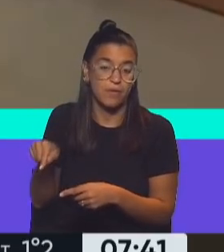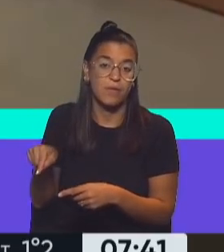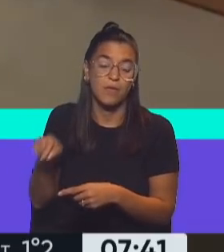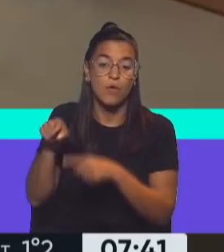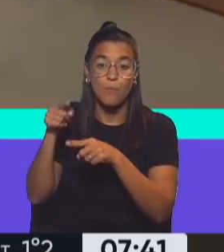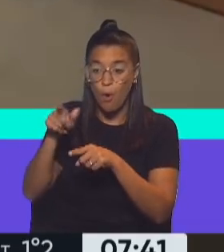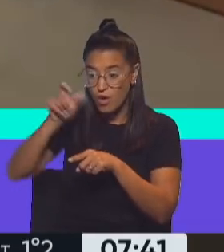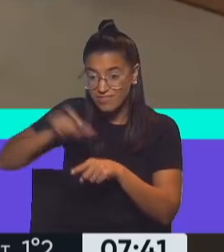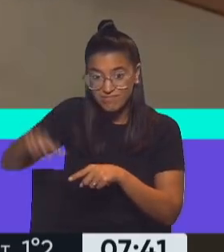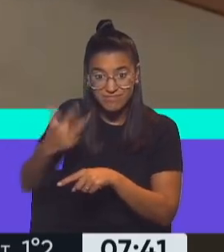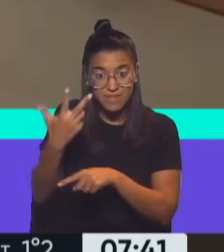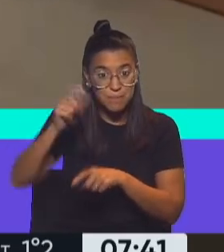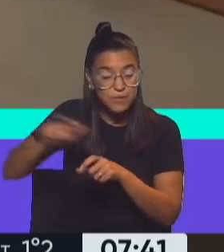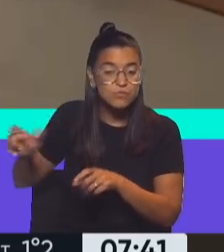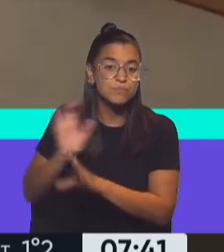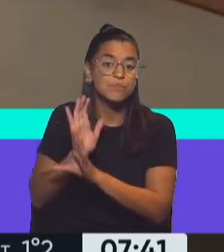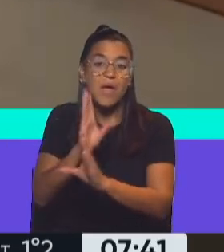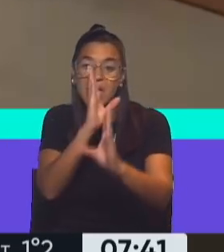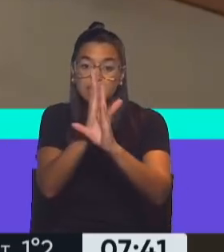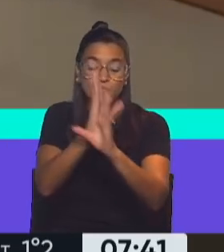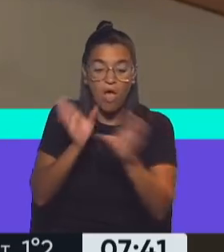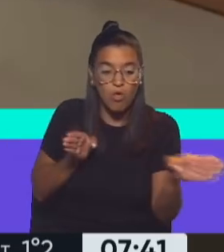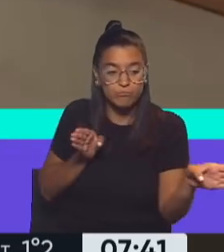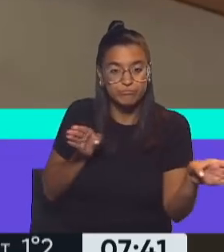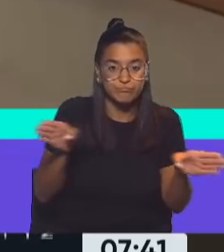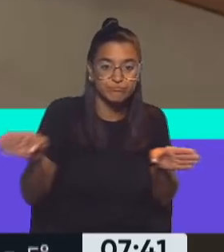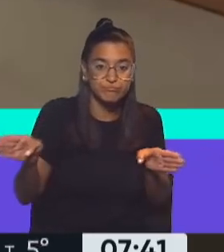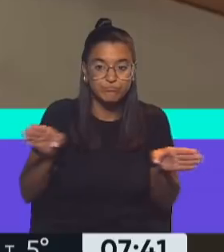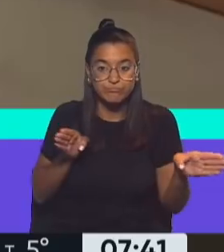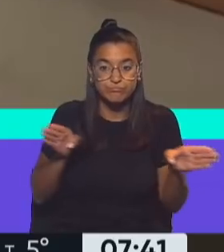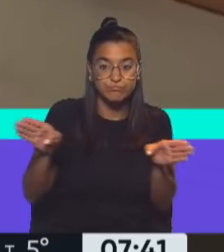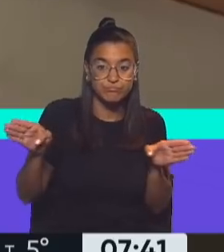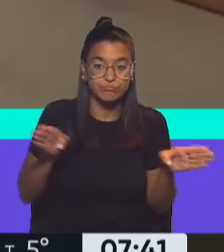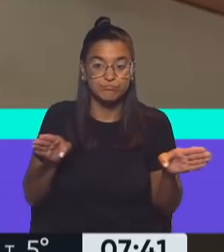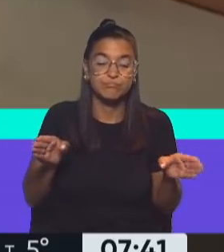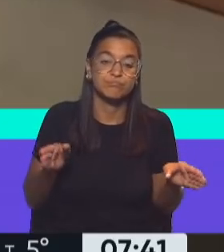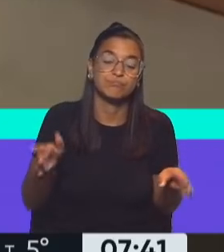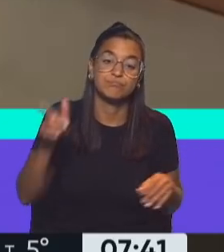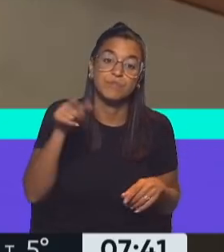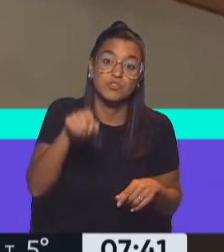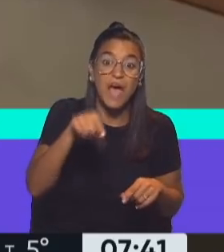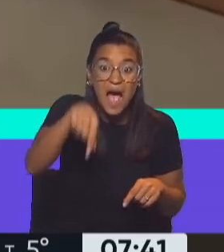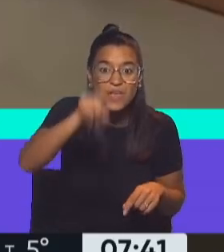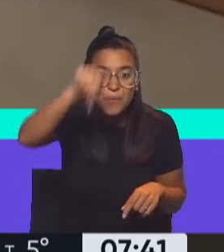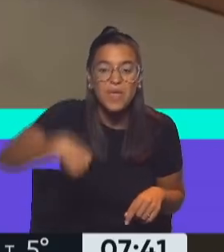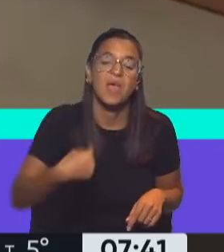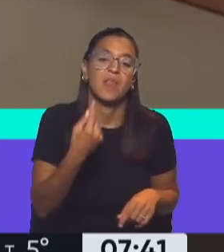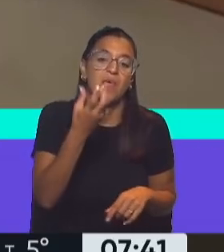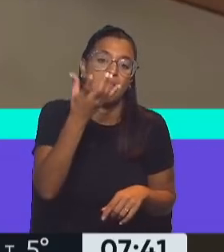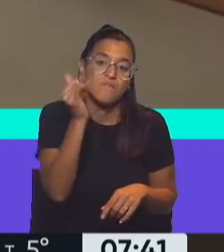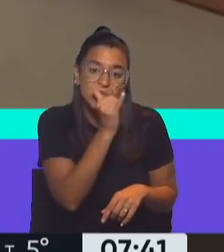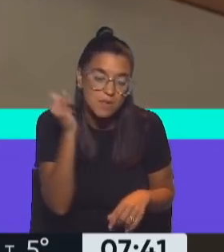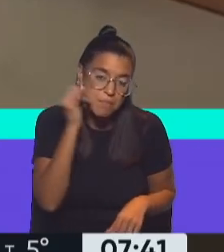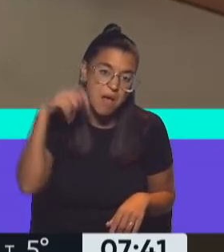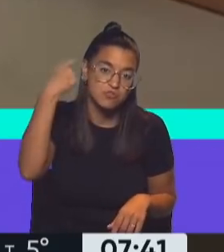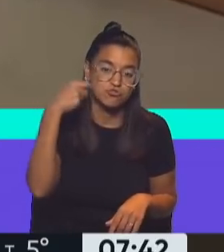salvoconducto hayan espiado para los dos lados, haya aparecido esta filmación. Y yo no descarto que existan más